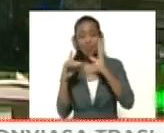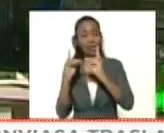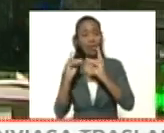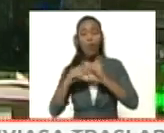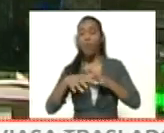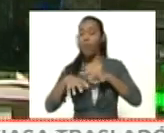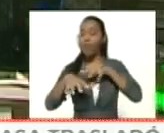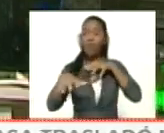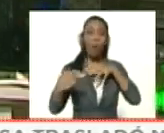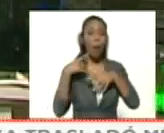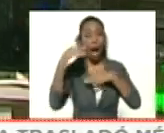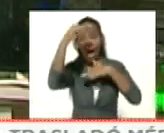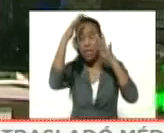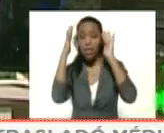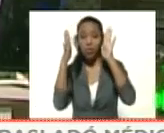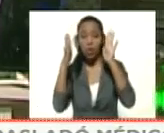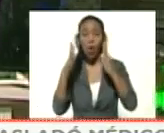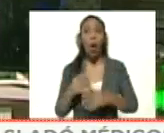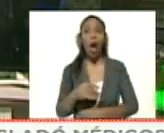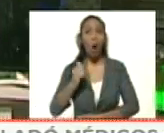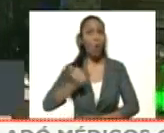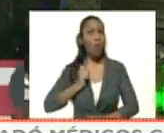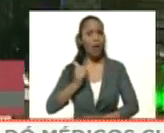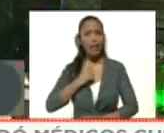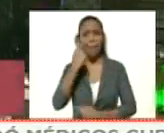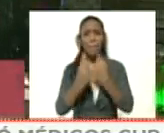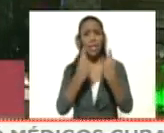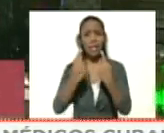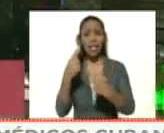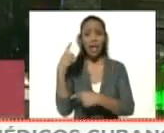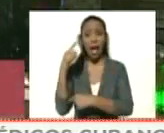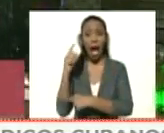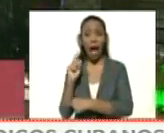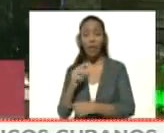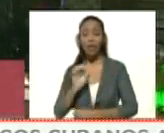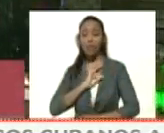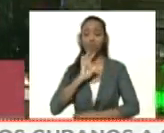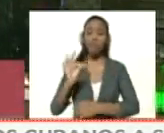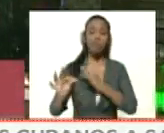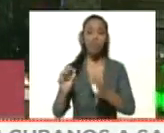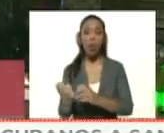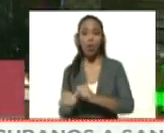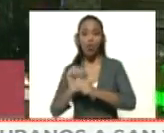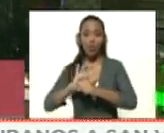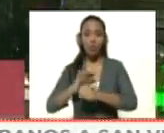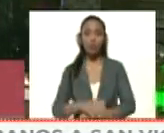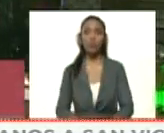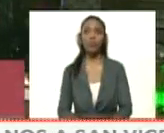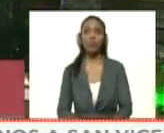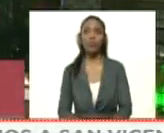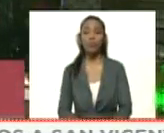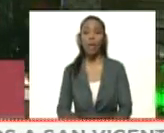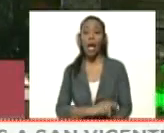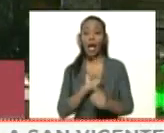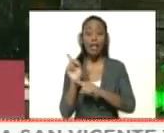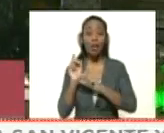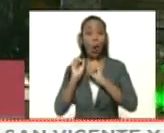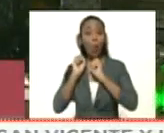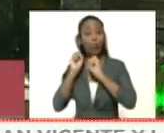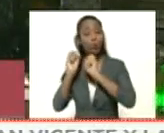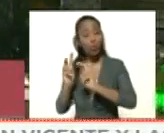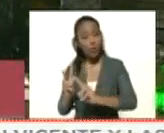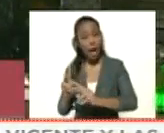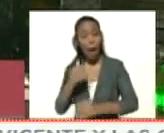hospitalización para atender a cualquier paciente que se presente con infección por COVID-19. En aquella oportunidad,